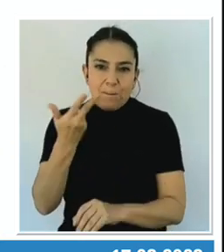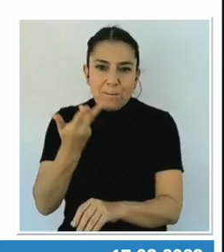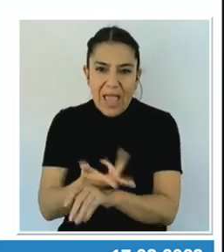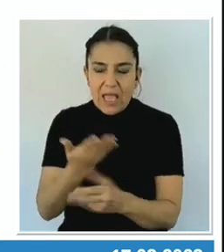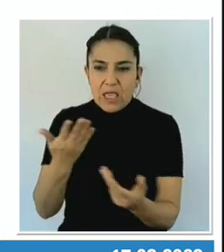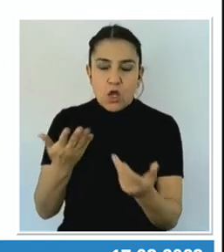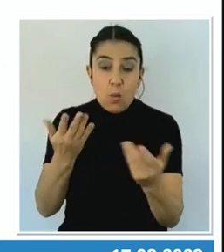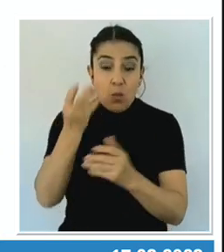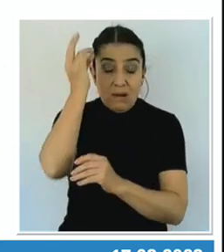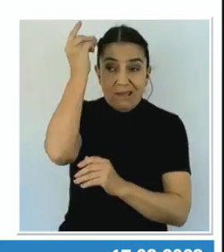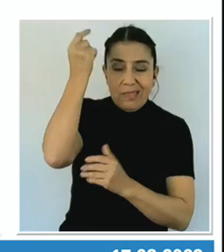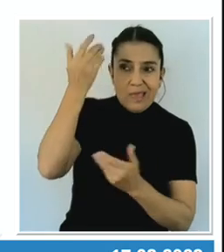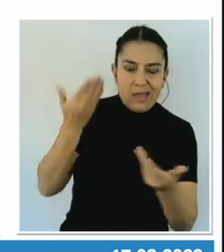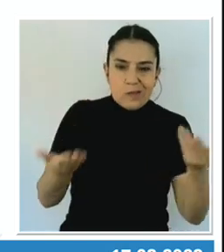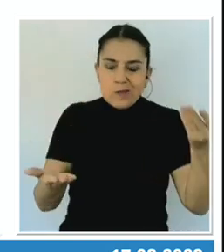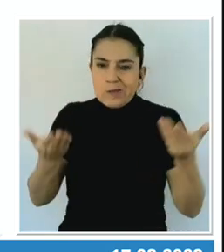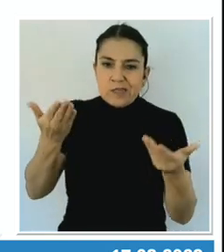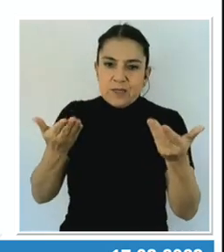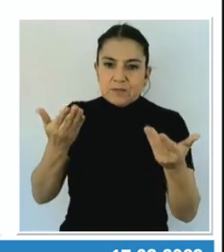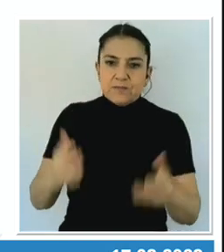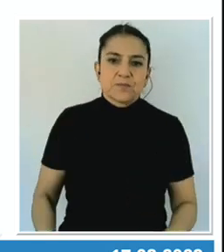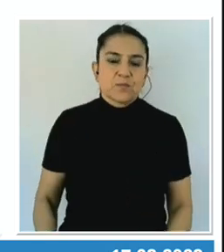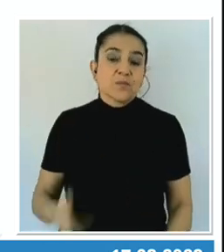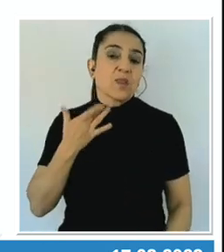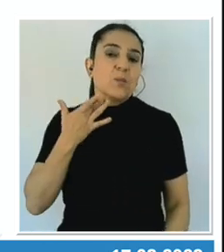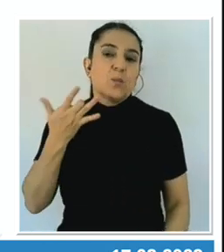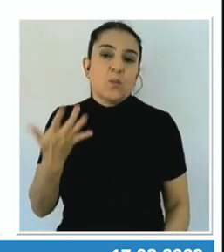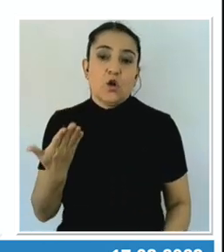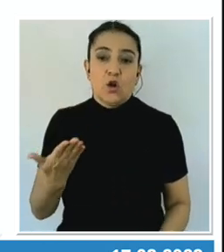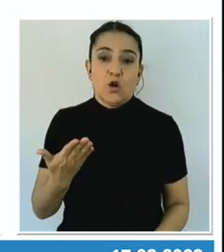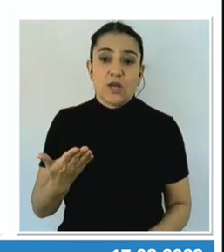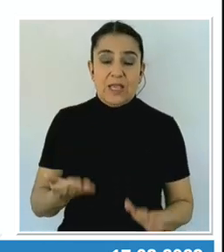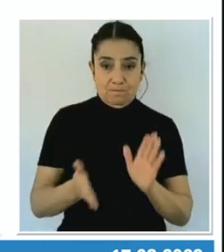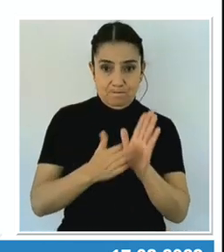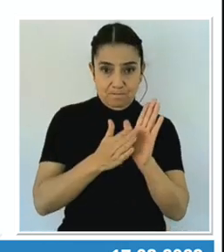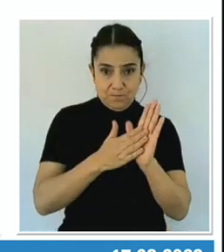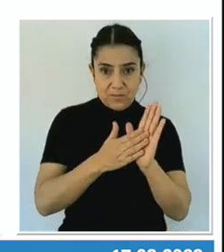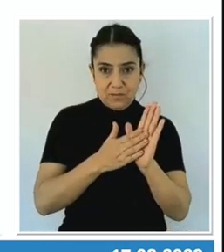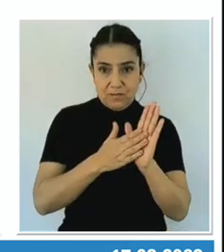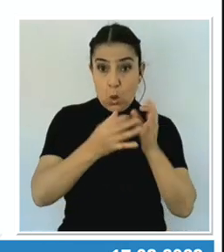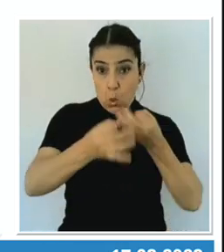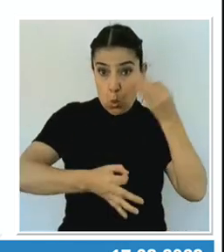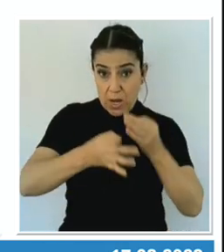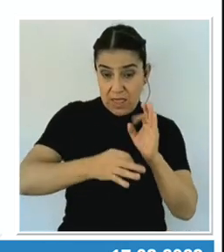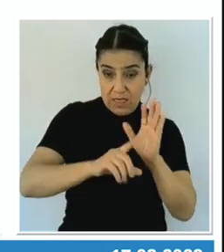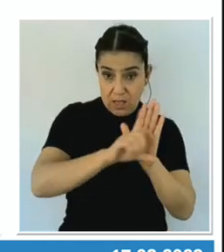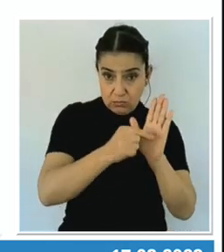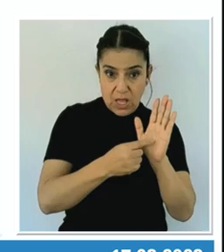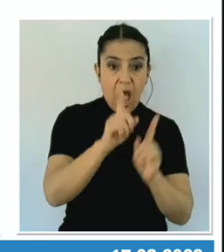me parece aquí, porque la certeza jurídica de unos